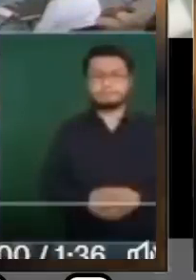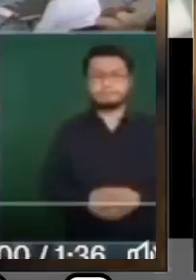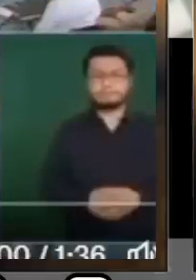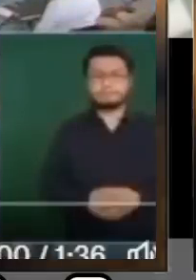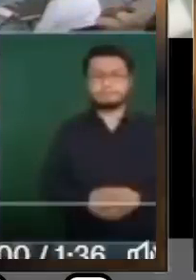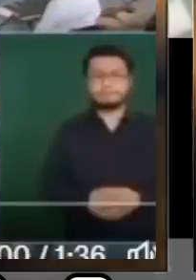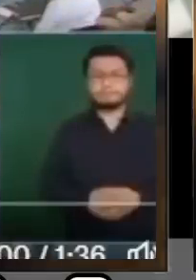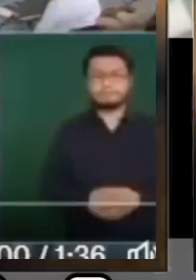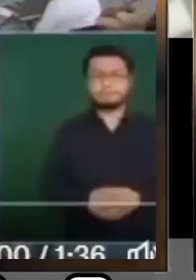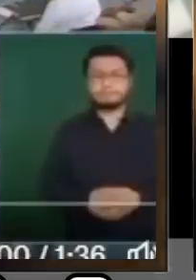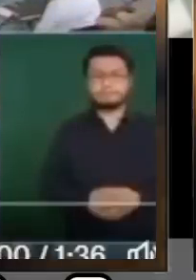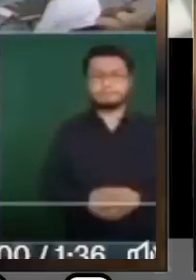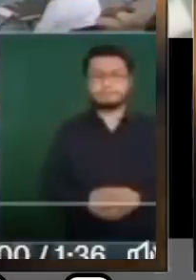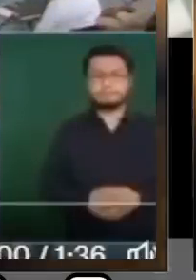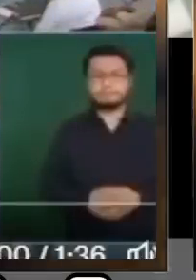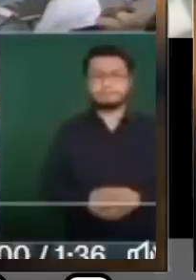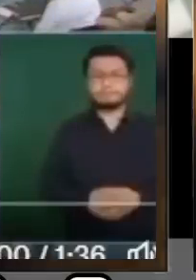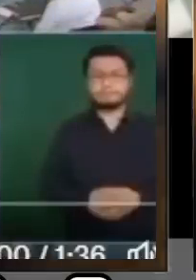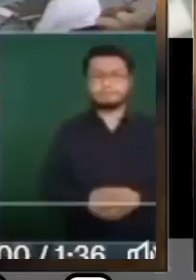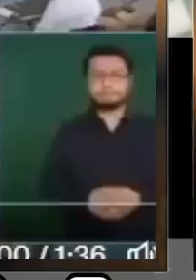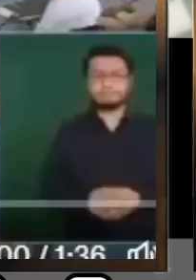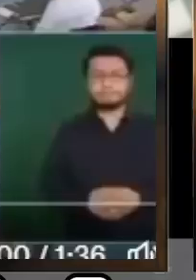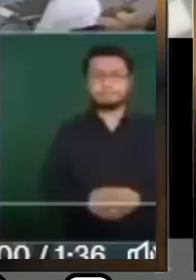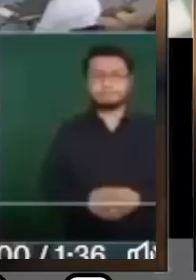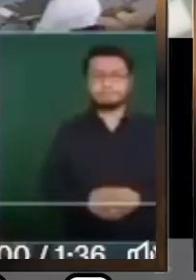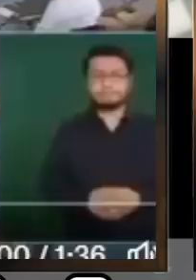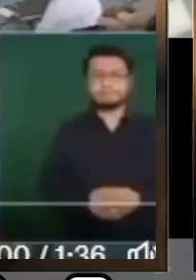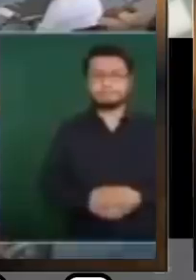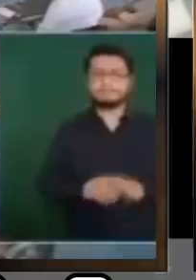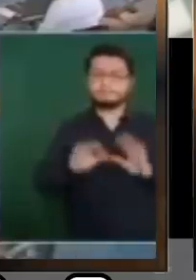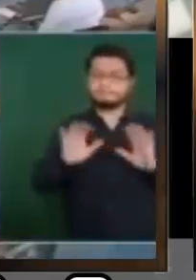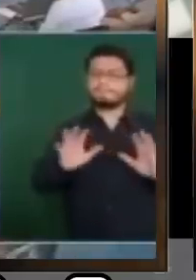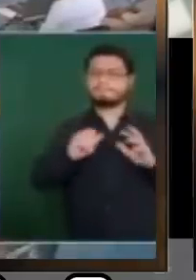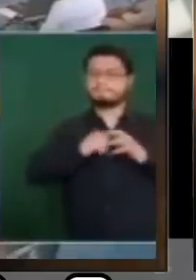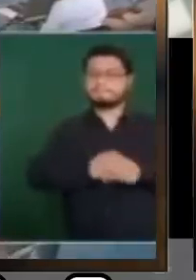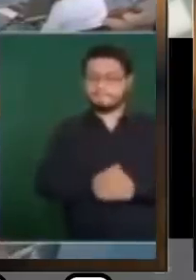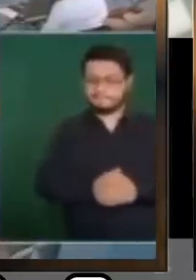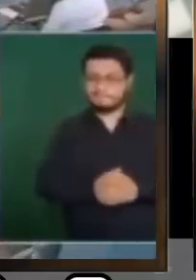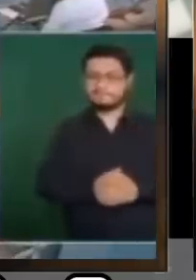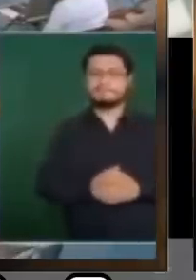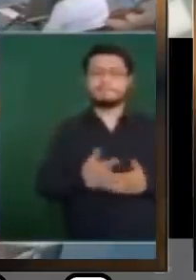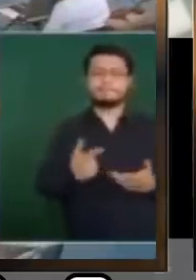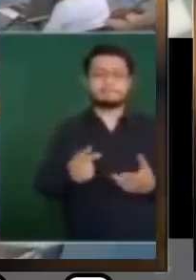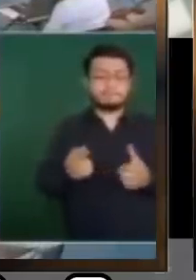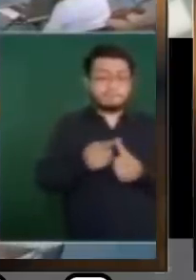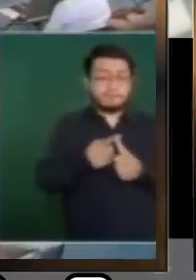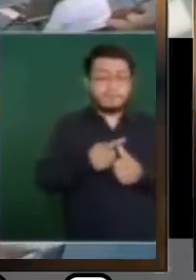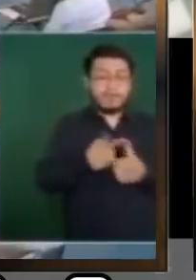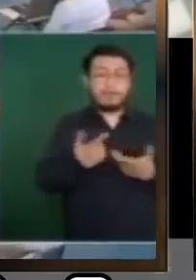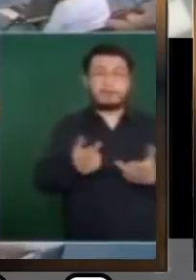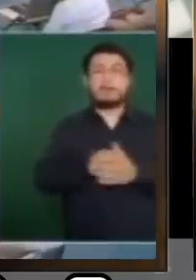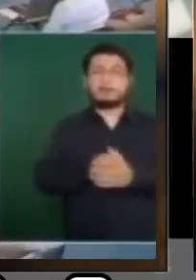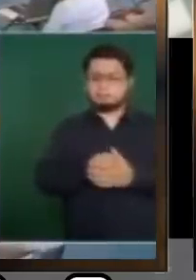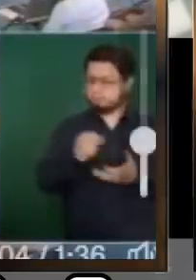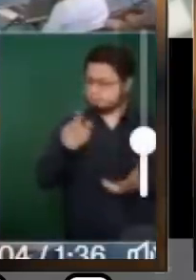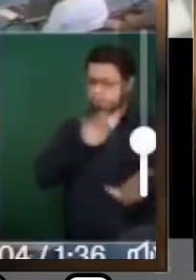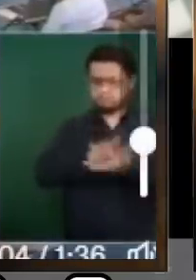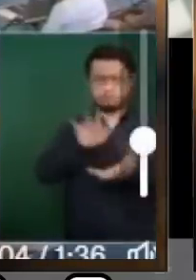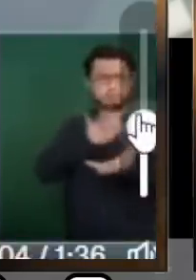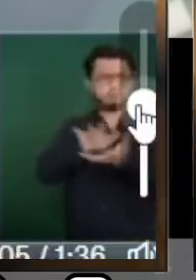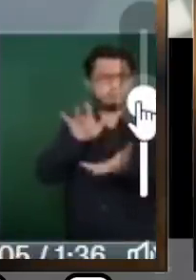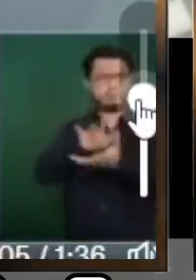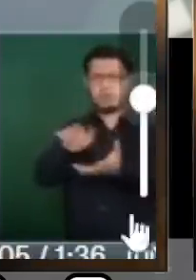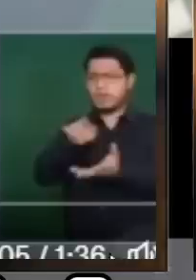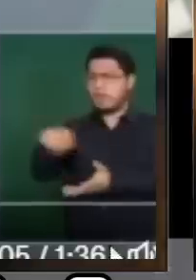de que va a haber bloqueos que van a cerrar el Zócalo nada amigos dar toda la actividades para esta manifestación